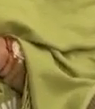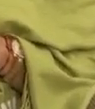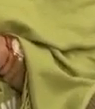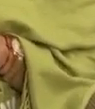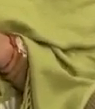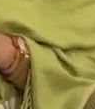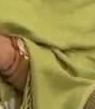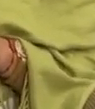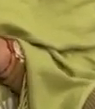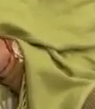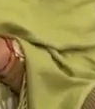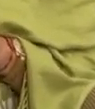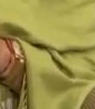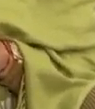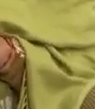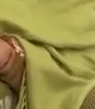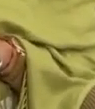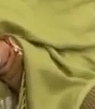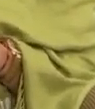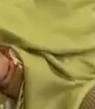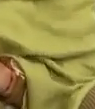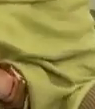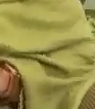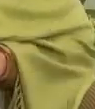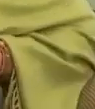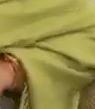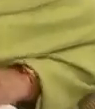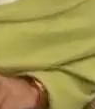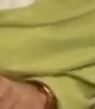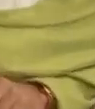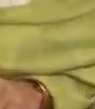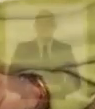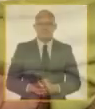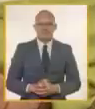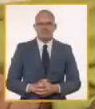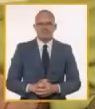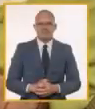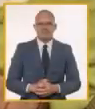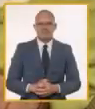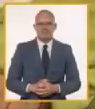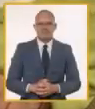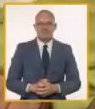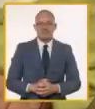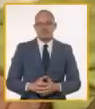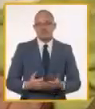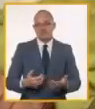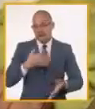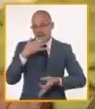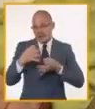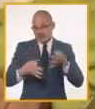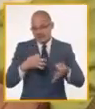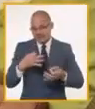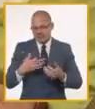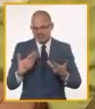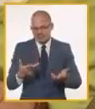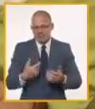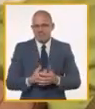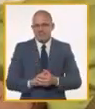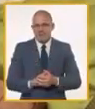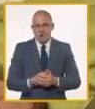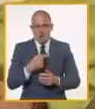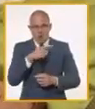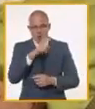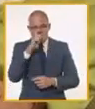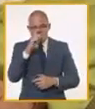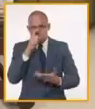pero lo afirmó mucho porque estamos hablando de un hombre que cumplió 94 años el 26 de